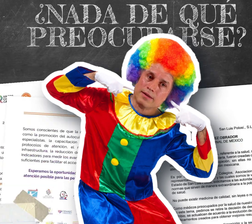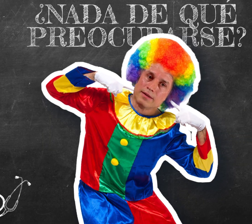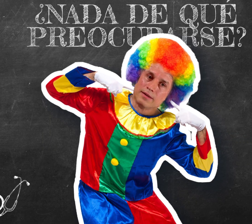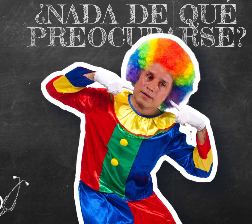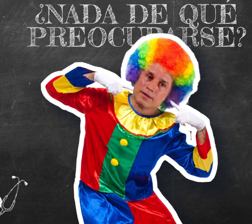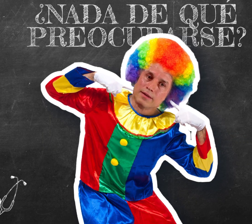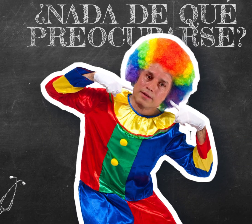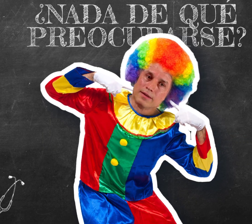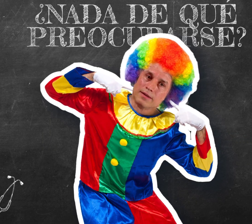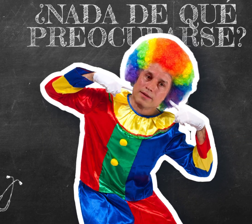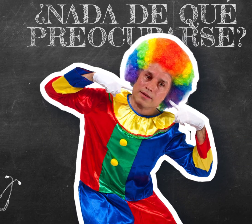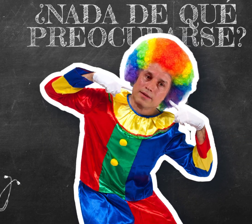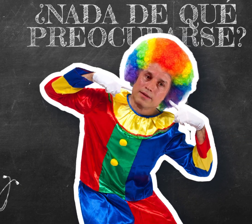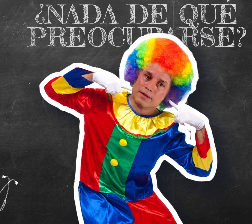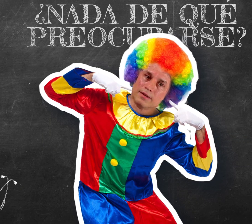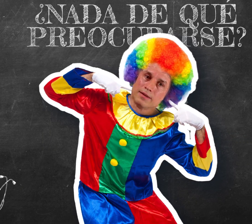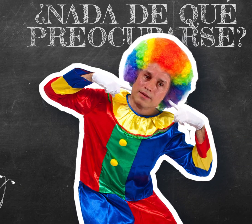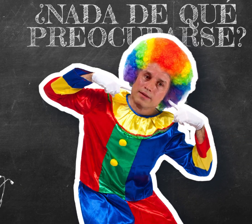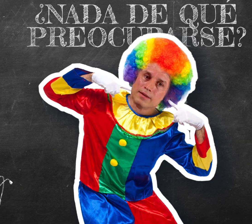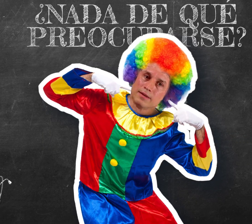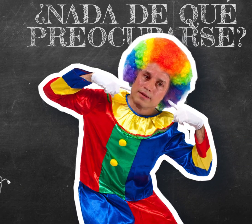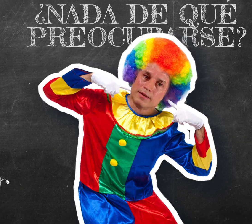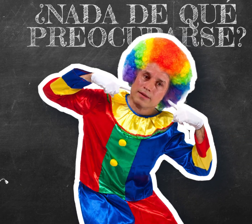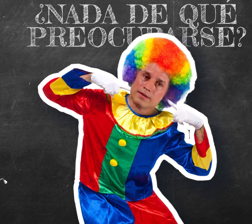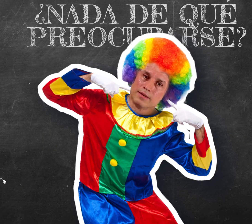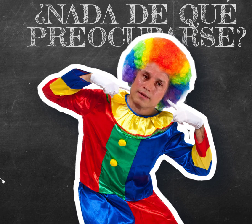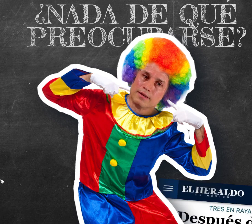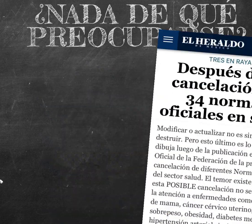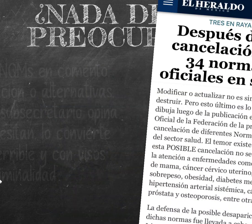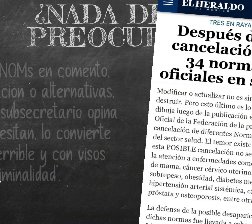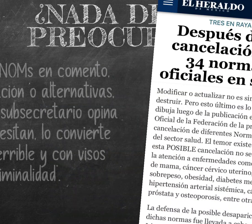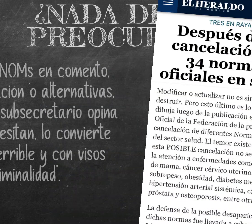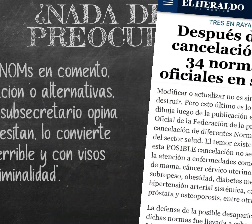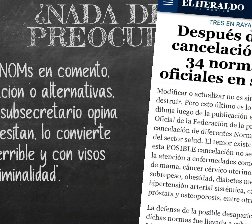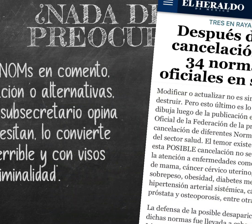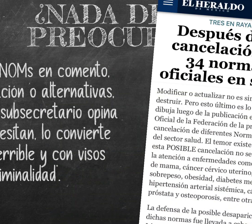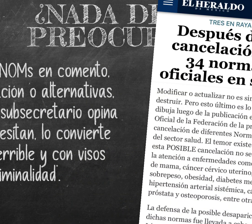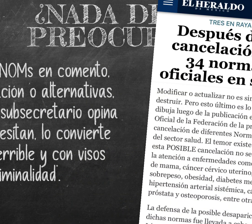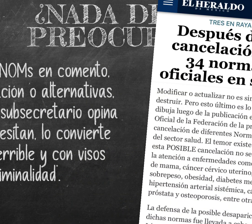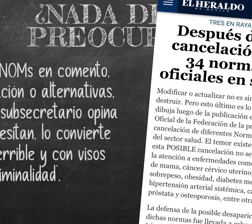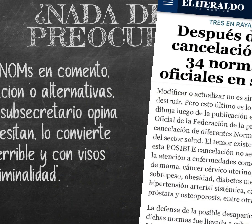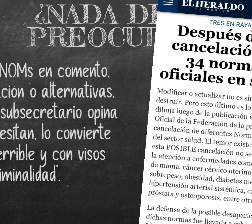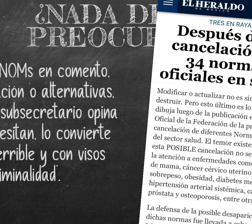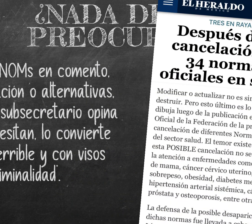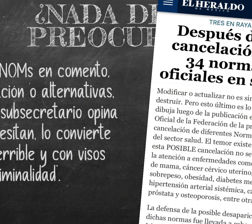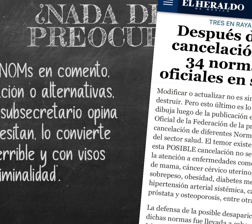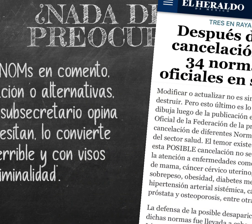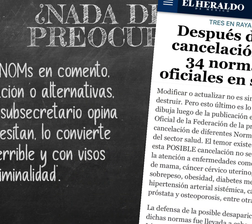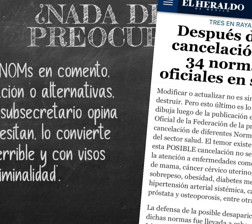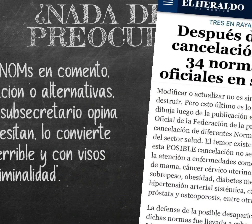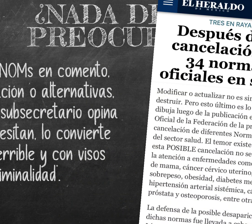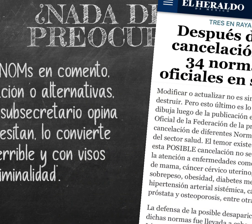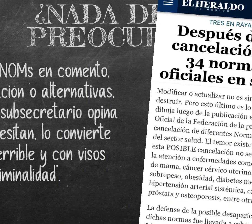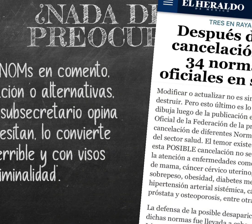a otros. Sirve para lo que sirve, y no sirve para lo que desafortunadamente no sirve. Son muchos los problemas que se generarían si no hubiera